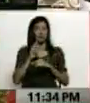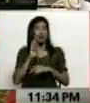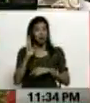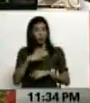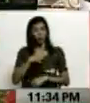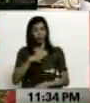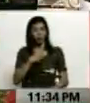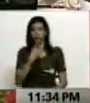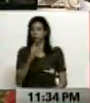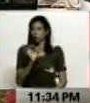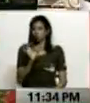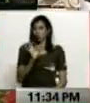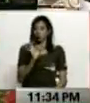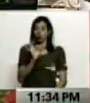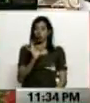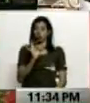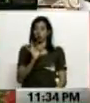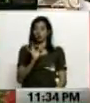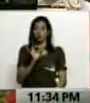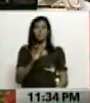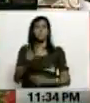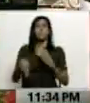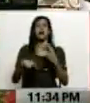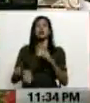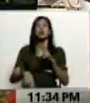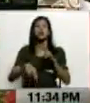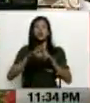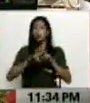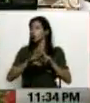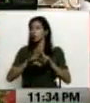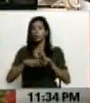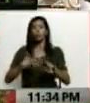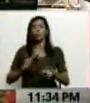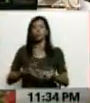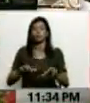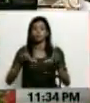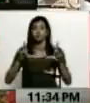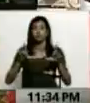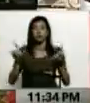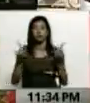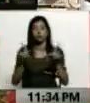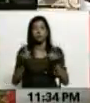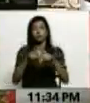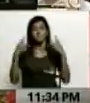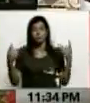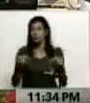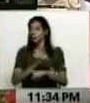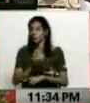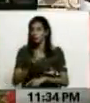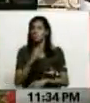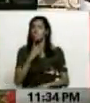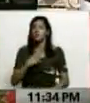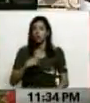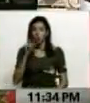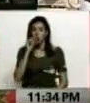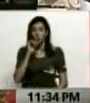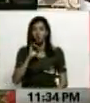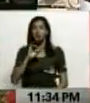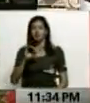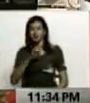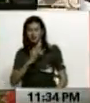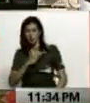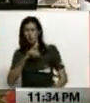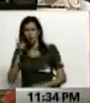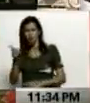medios Pero bueno usted lo pueden declarar no no no sacan más en televisión ni en la prensa decían había un señor